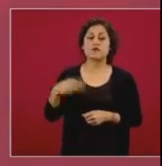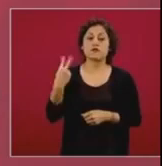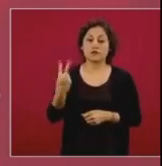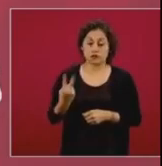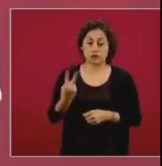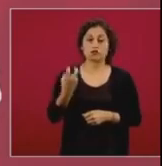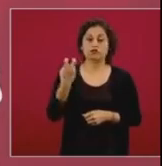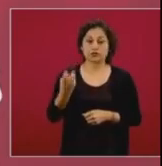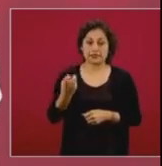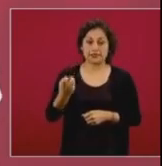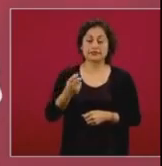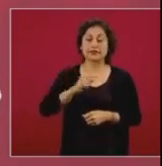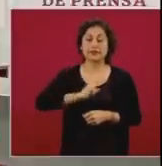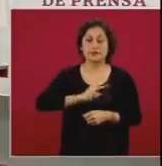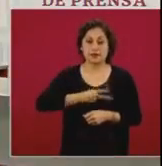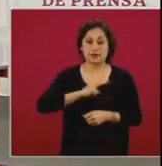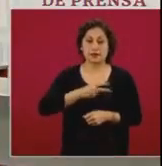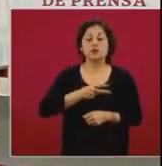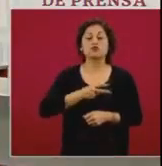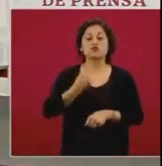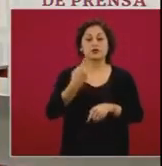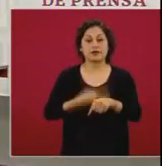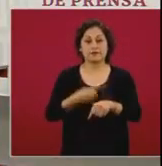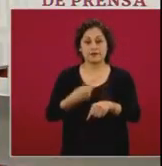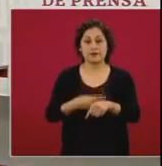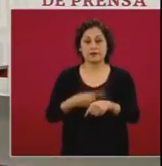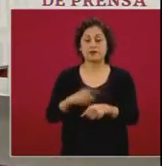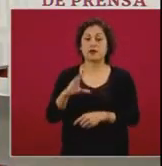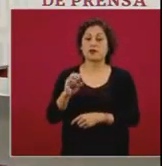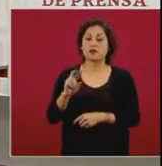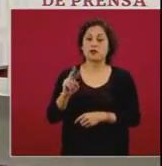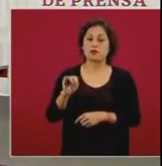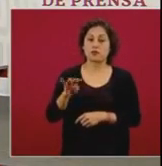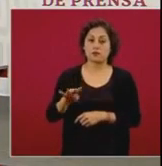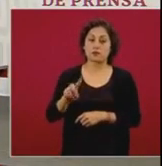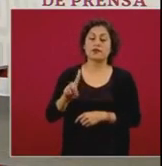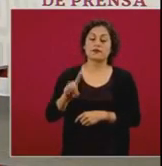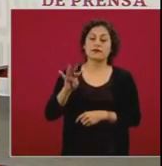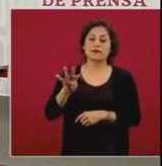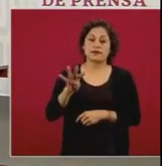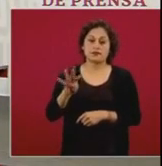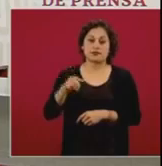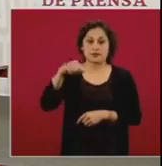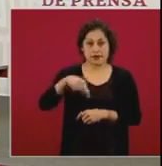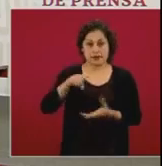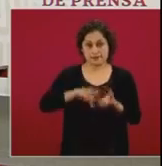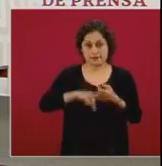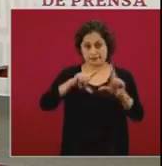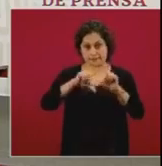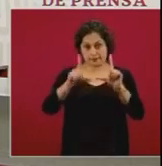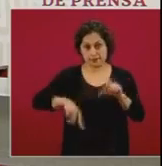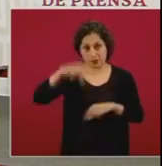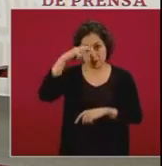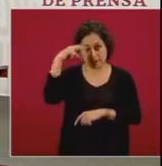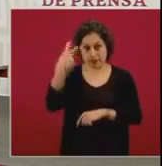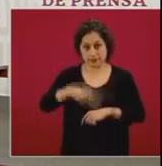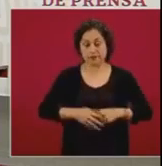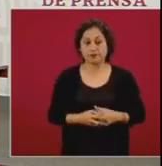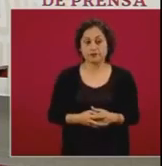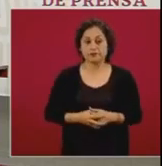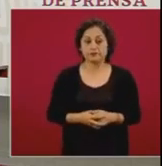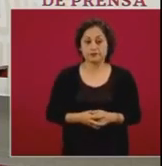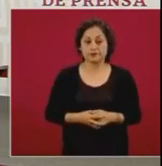enfermedad COVID-19 en nuestro país, la pandemia COVID-19. Pues para